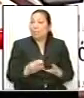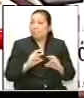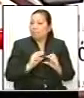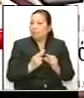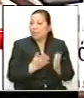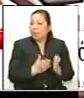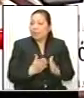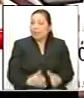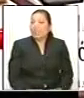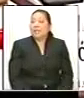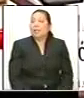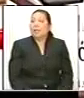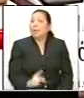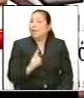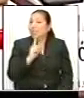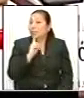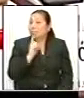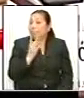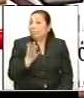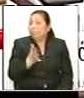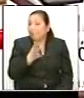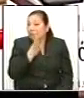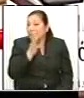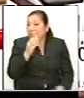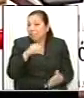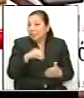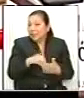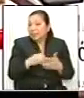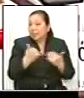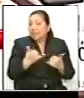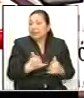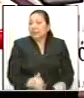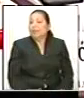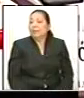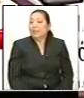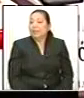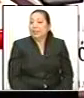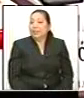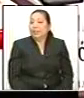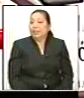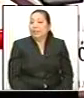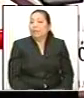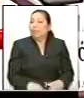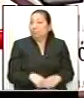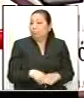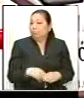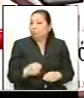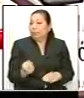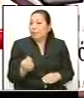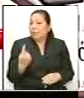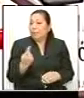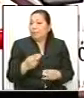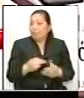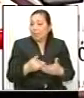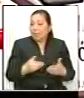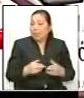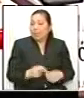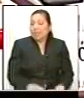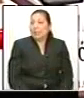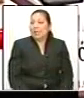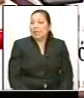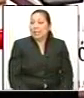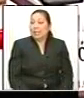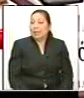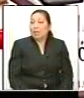dentro de las comisiones ordinarias. No sé si es que está bien puesto de esta manera, ¿no es cierto?, como un desagregado del primer párrafo dentro del